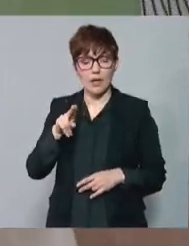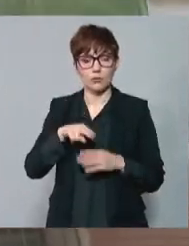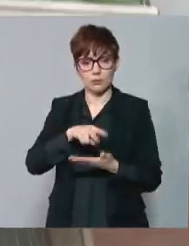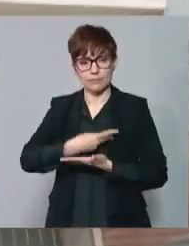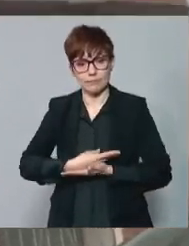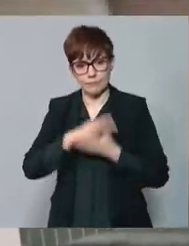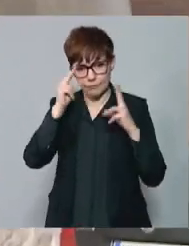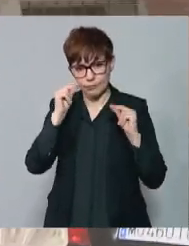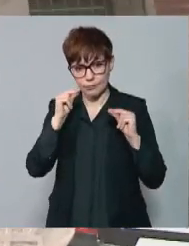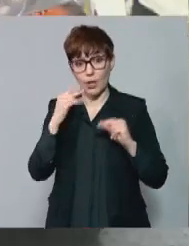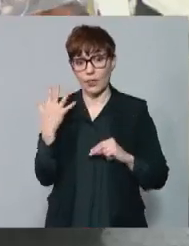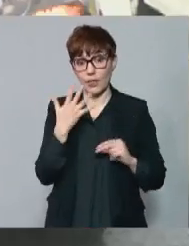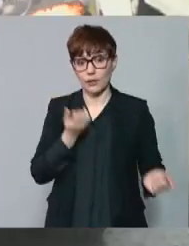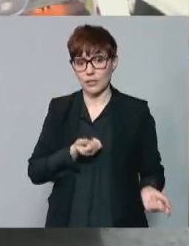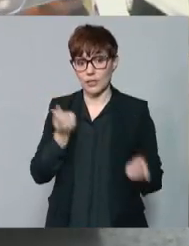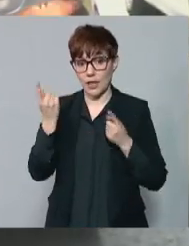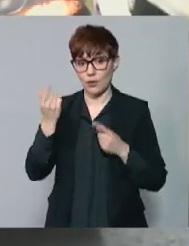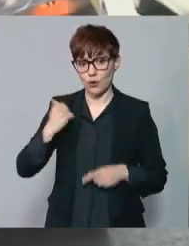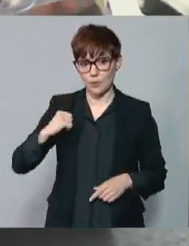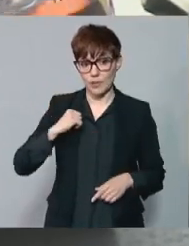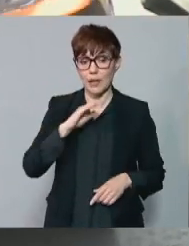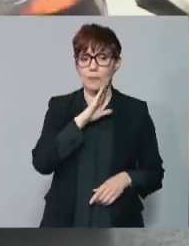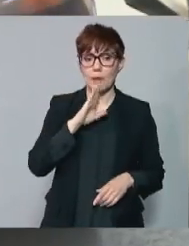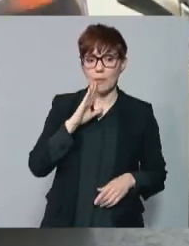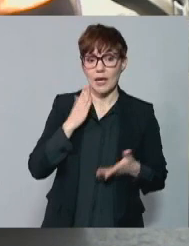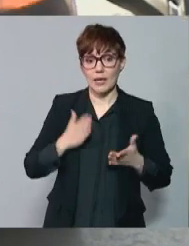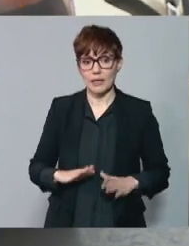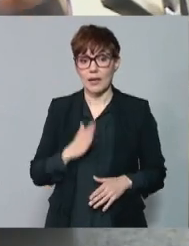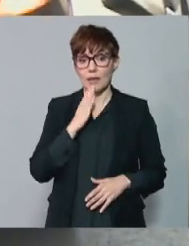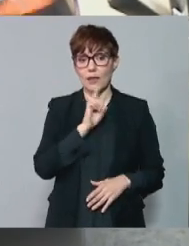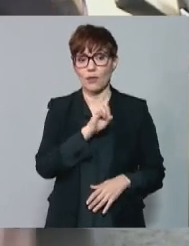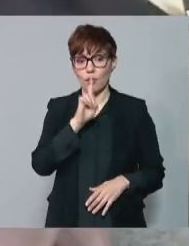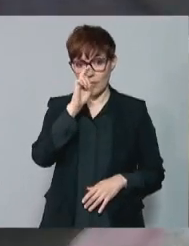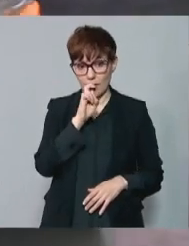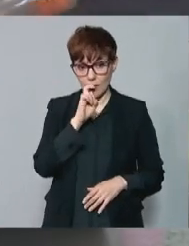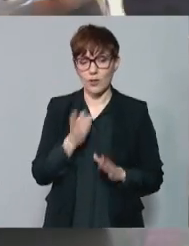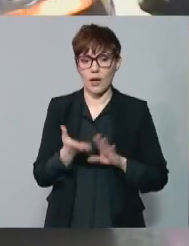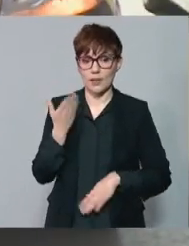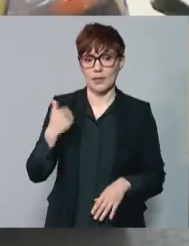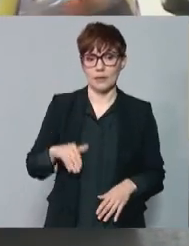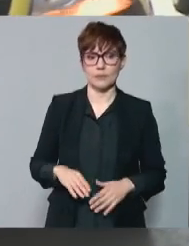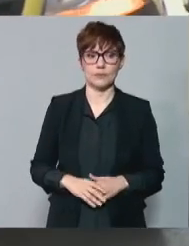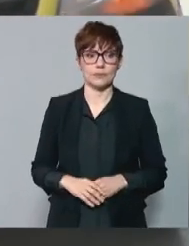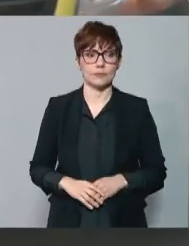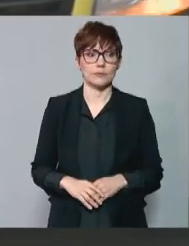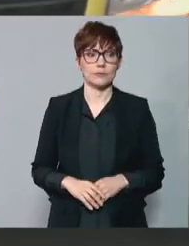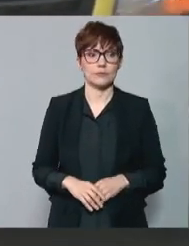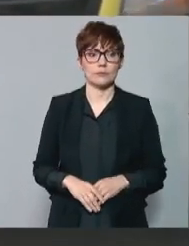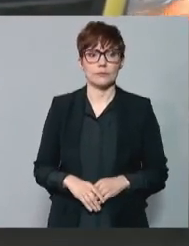Los 5 fueron trasladados al hospital. La madre y una de las hijas de 11 años han sido dadas de alta.